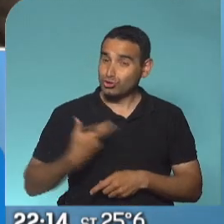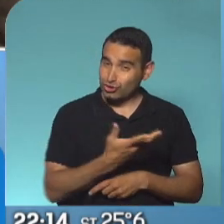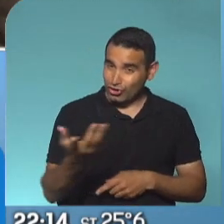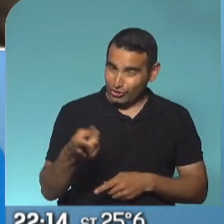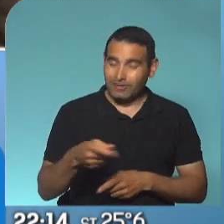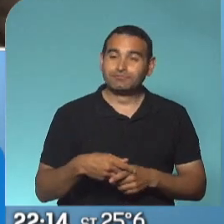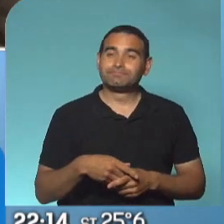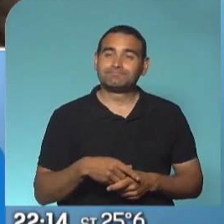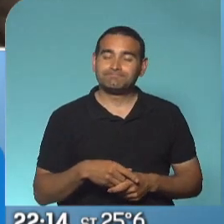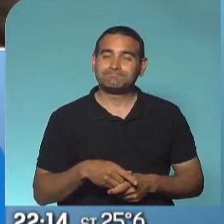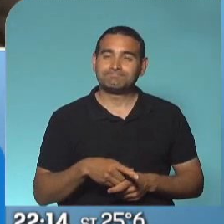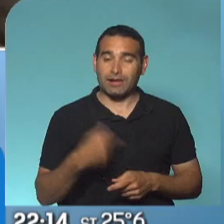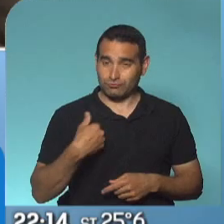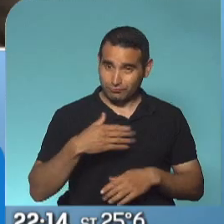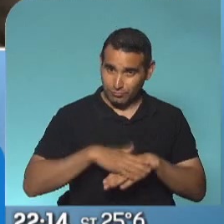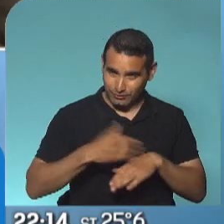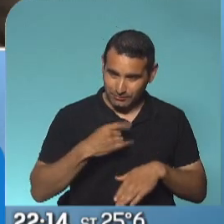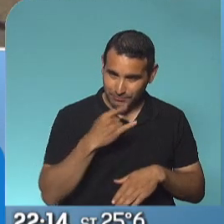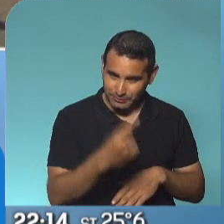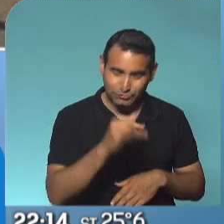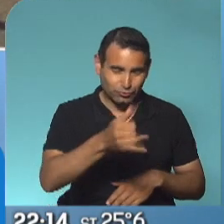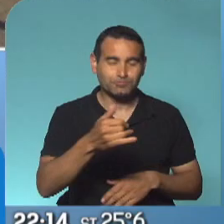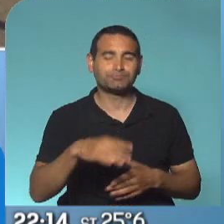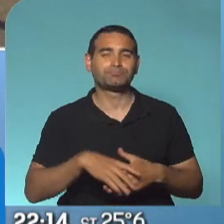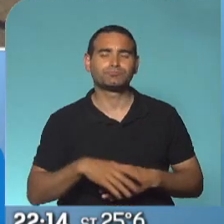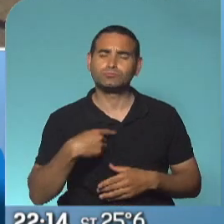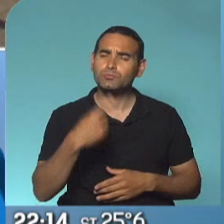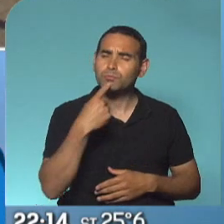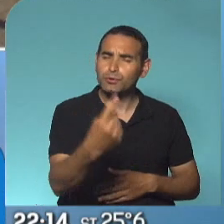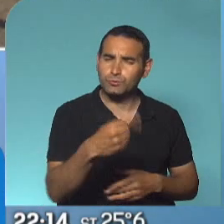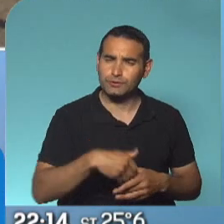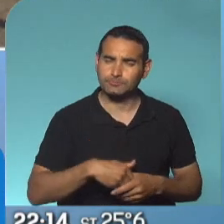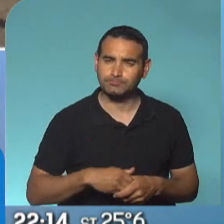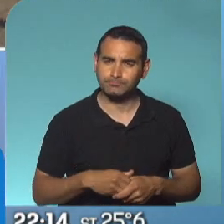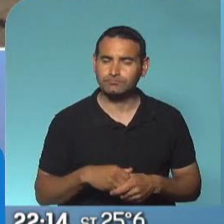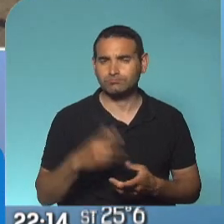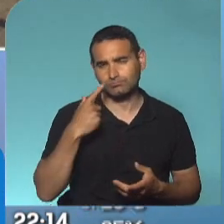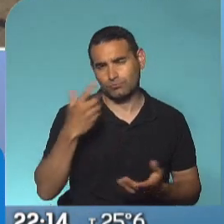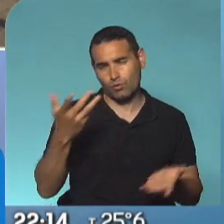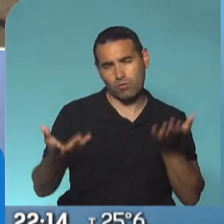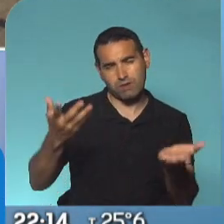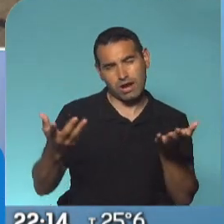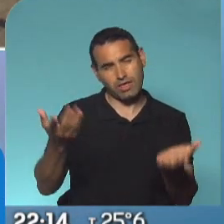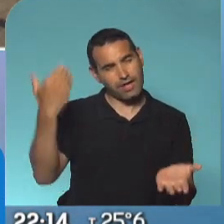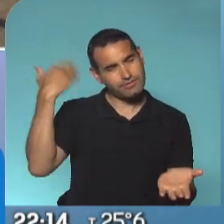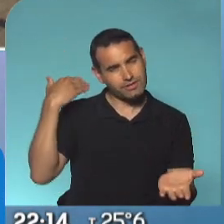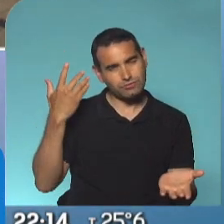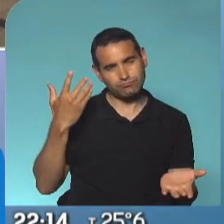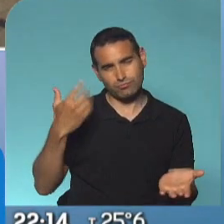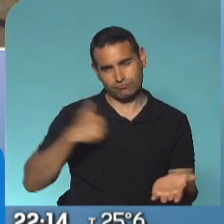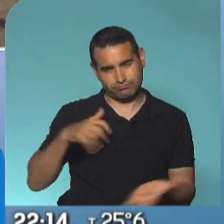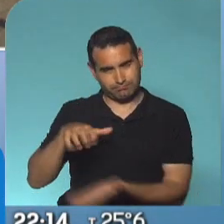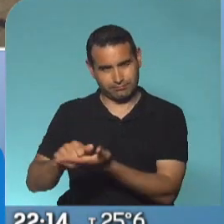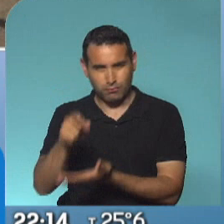Me toca a mí. Bueno, no, lo que yo te quería preguntar es comparando con otras experiencias de golpes que